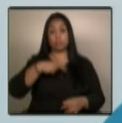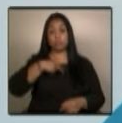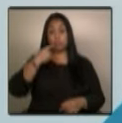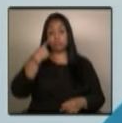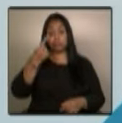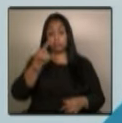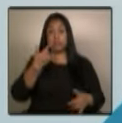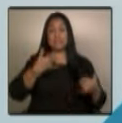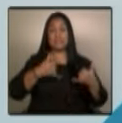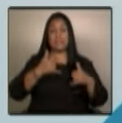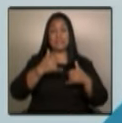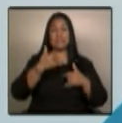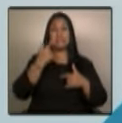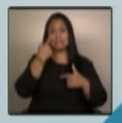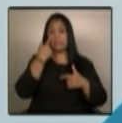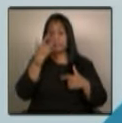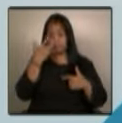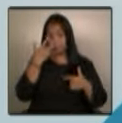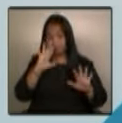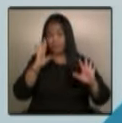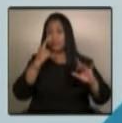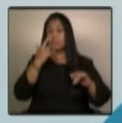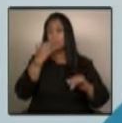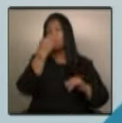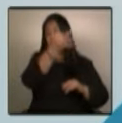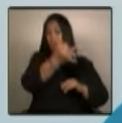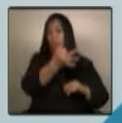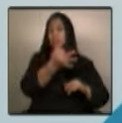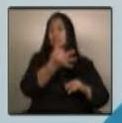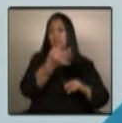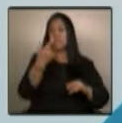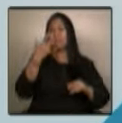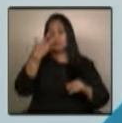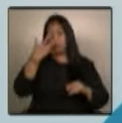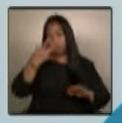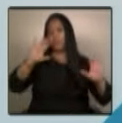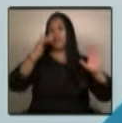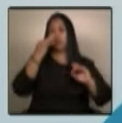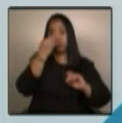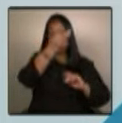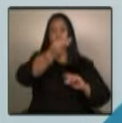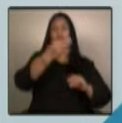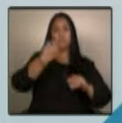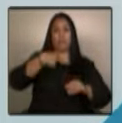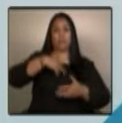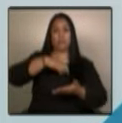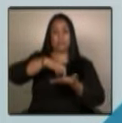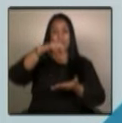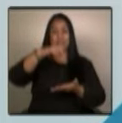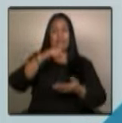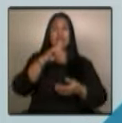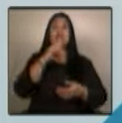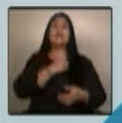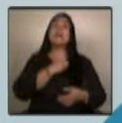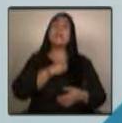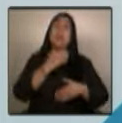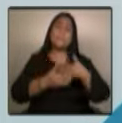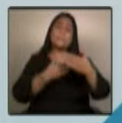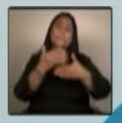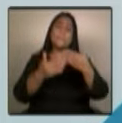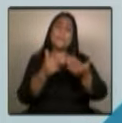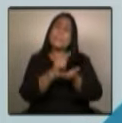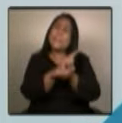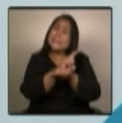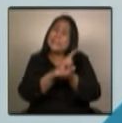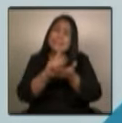el futuro de la democracia en el país de que haya un proceso lo más limpio posible sustraído a el tipo